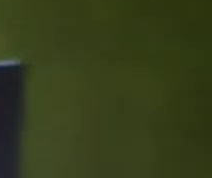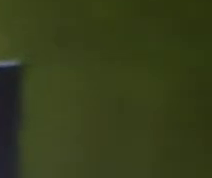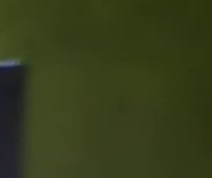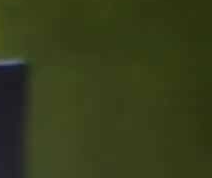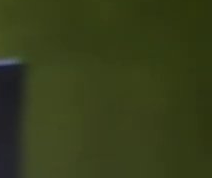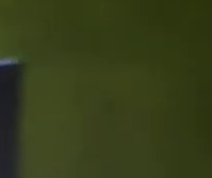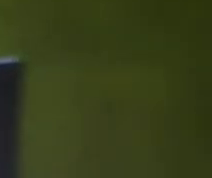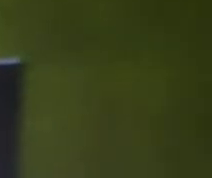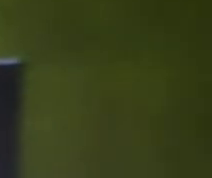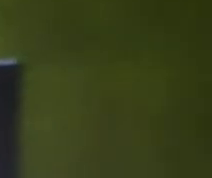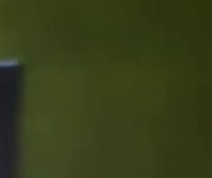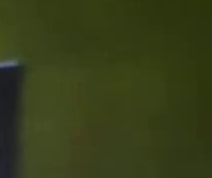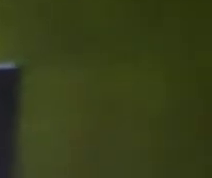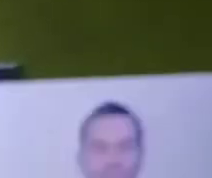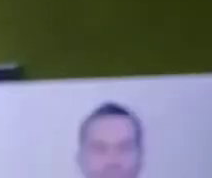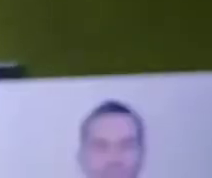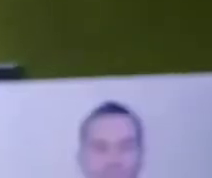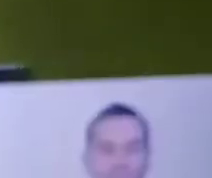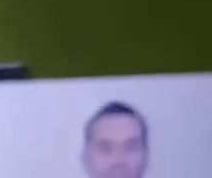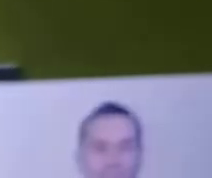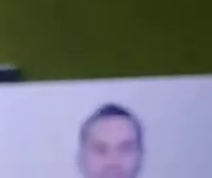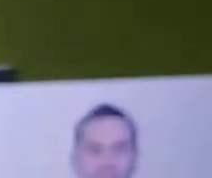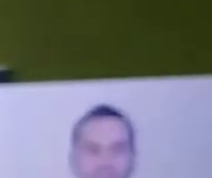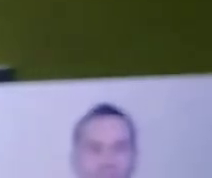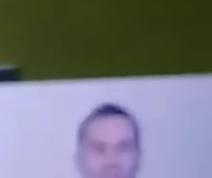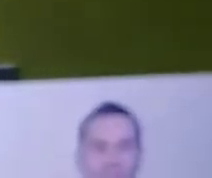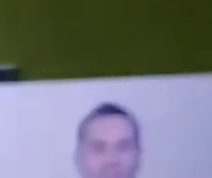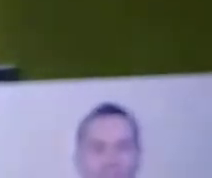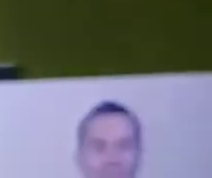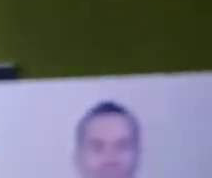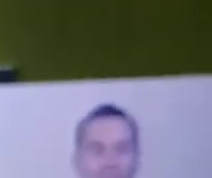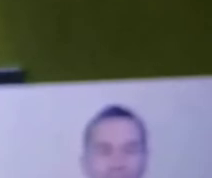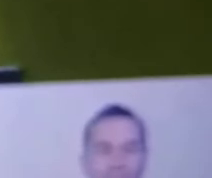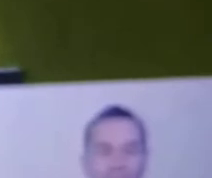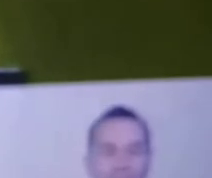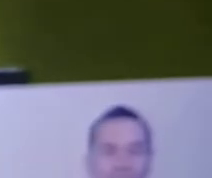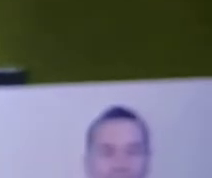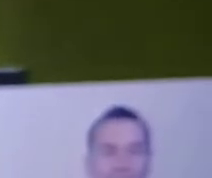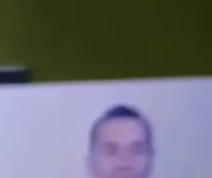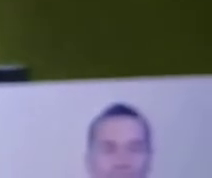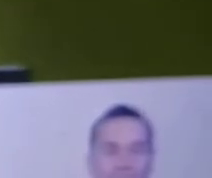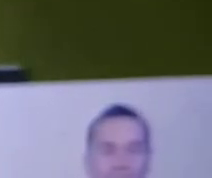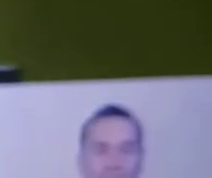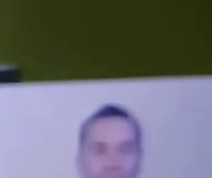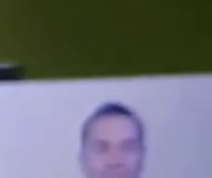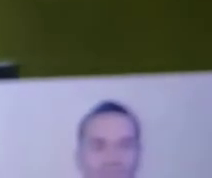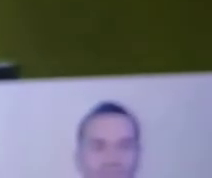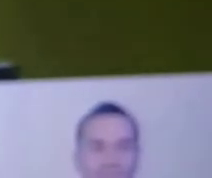Distinguished representative of El Salvador to introduce an address by the head of state.